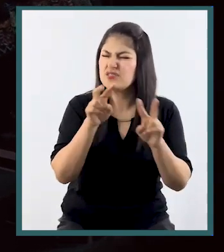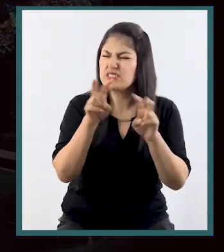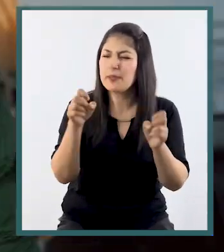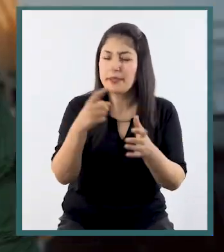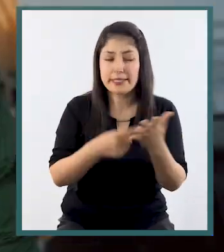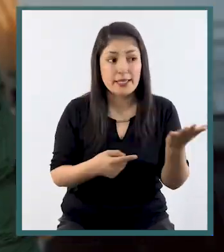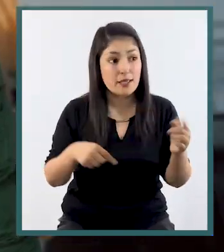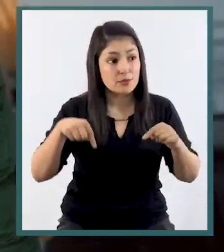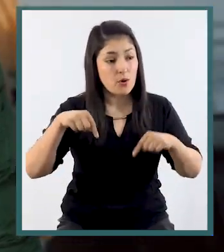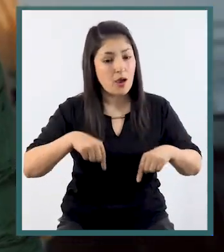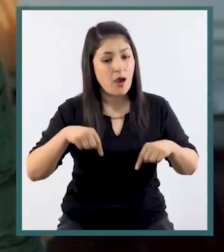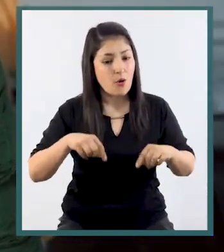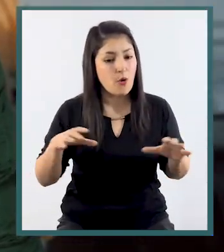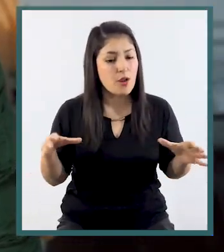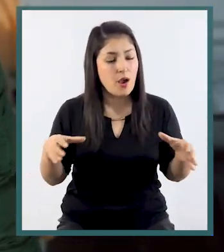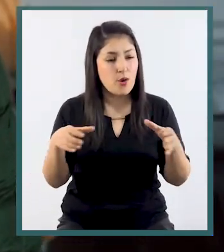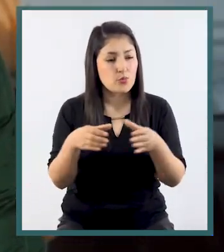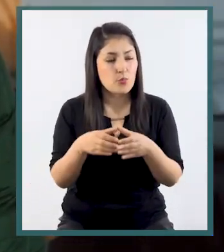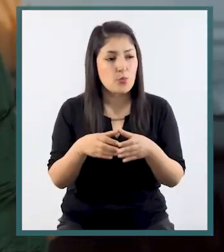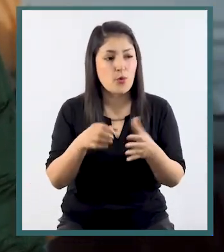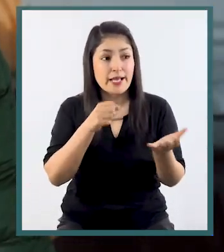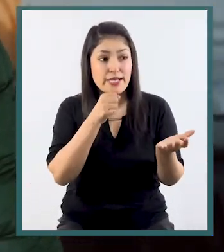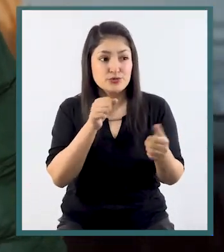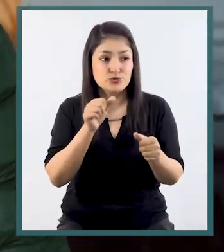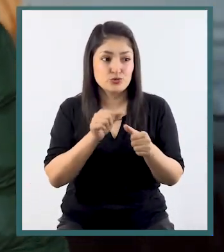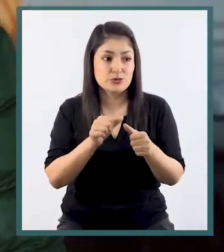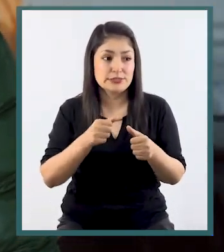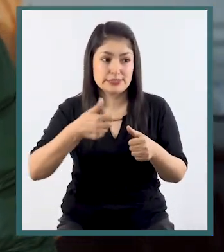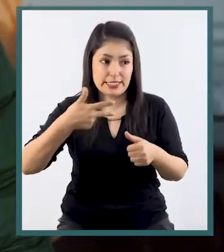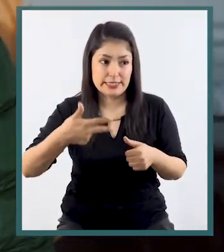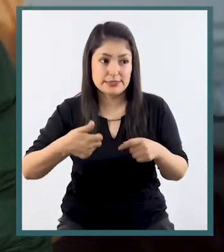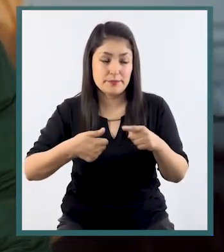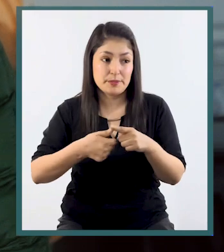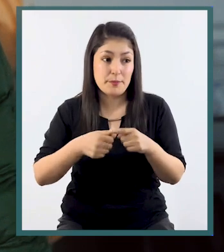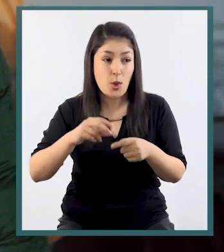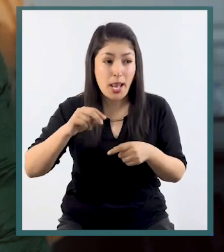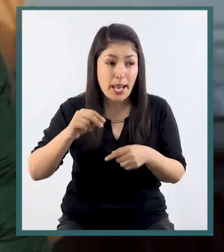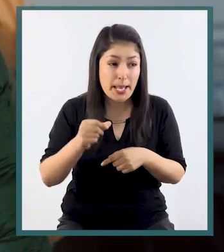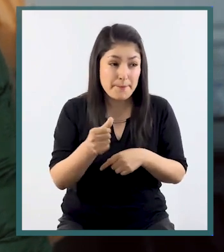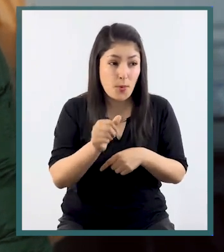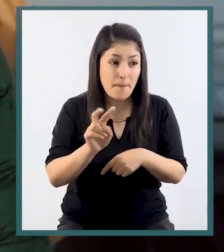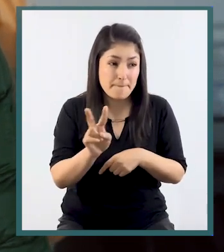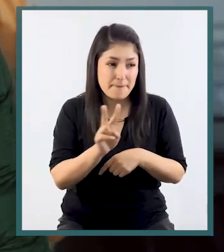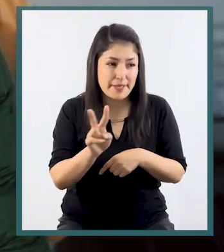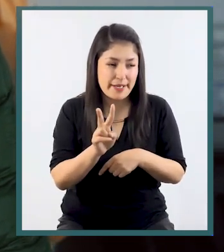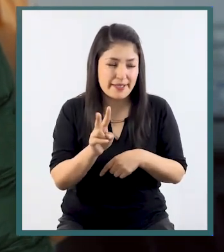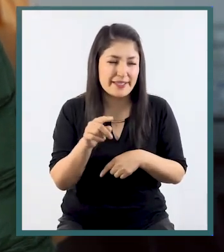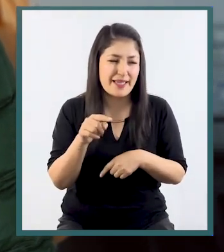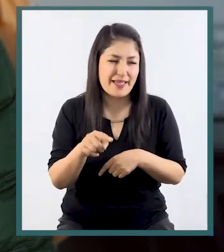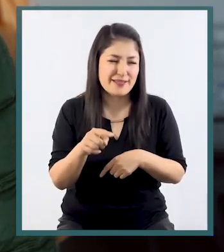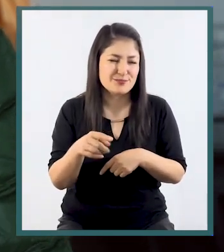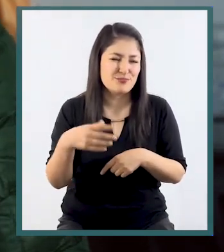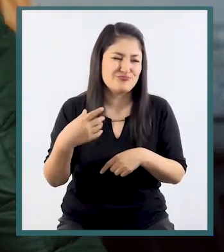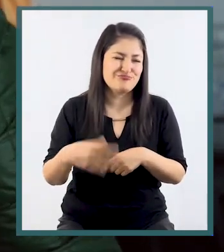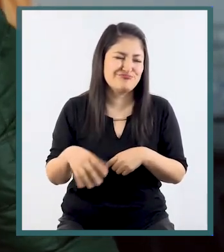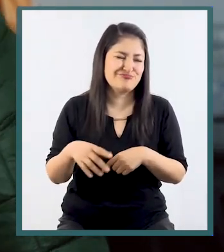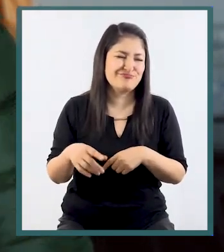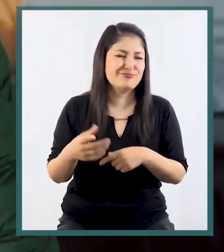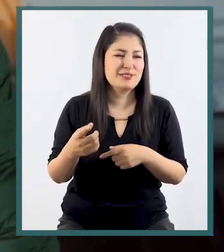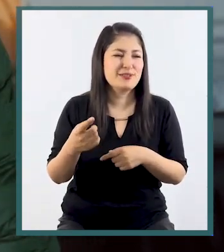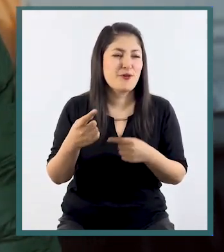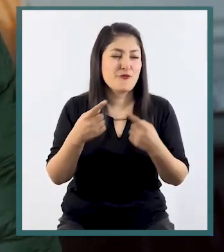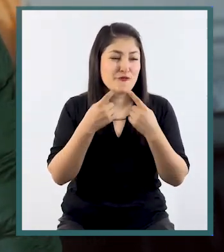de Niños del Perú? Y en esta oportunidad voy a interpretar tres canciones. Limoncito Verde, que es un